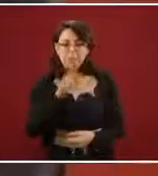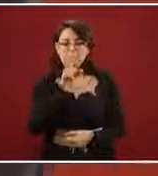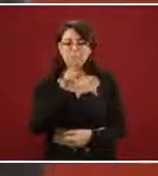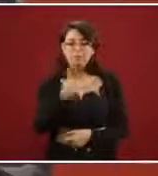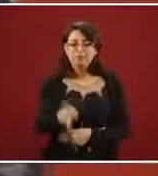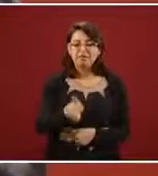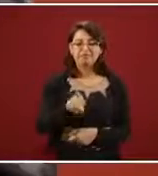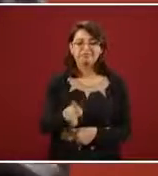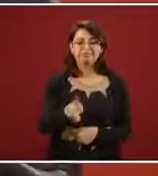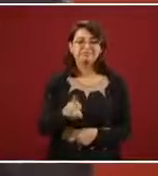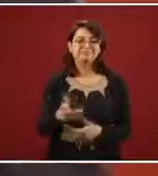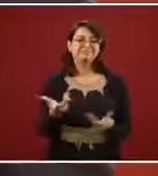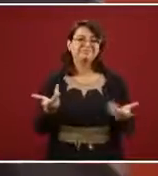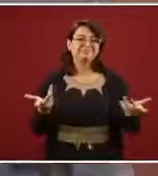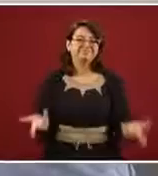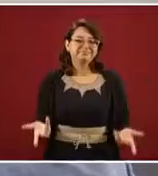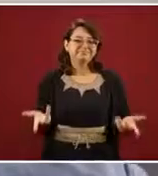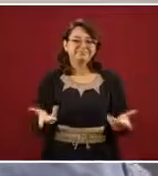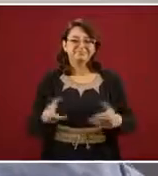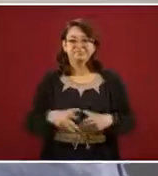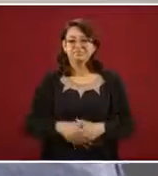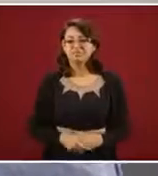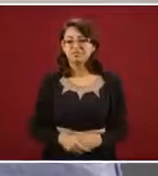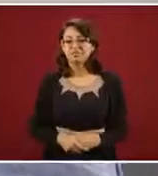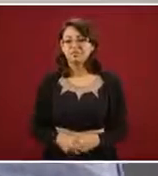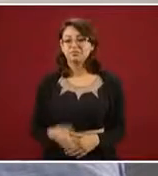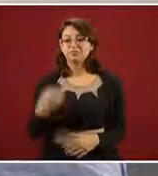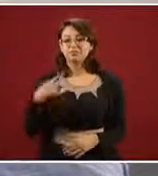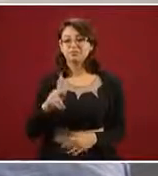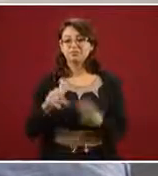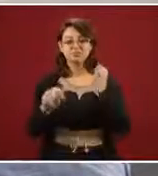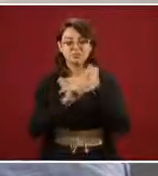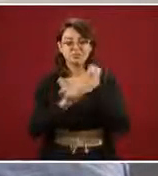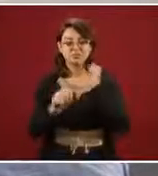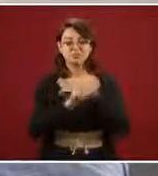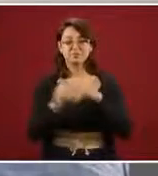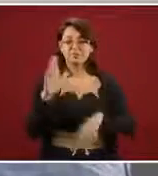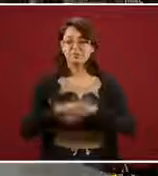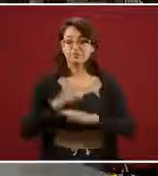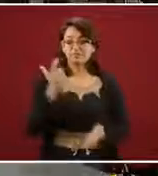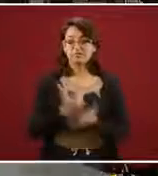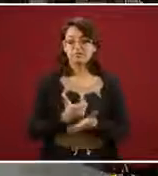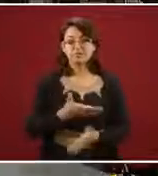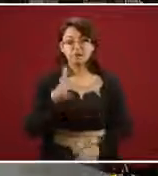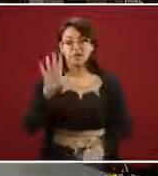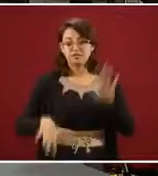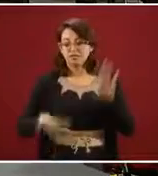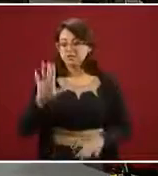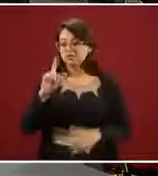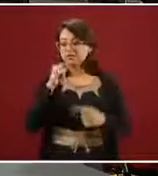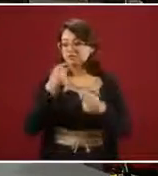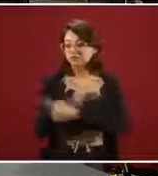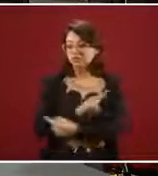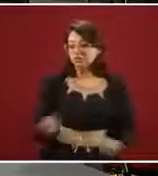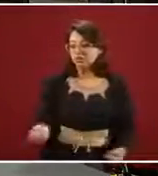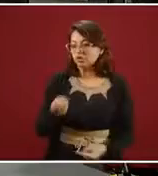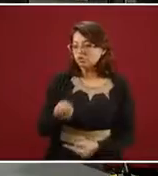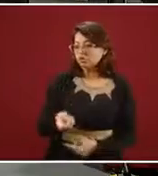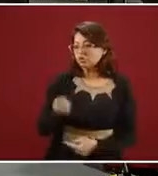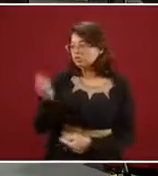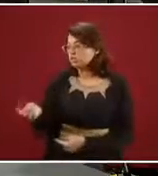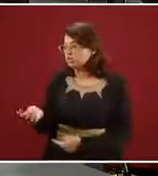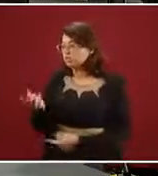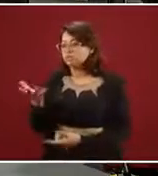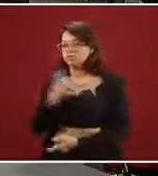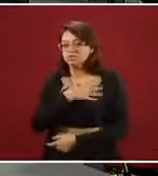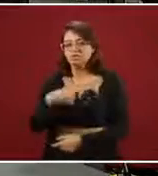¿sí? Pero en el transporte, el aumento de transporte, hay familias que tienen 3 o 2 hijos y ganan un salario